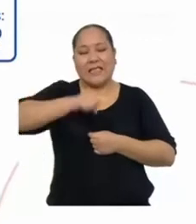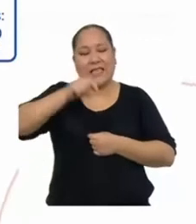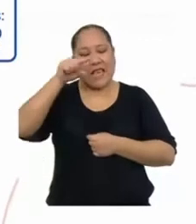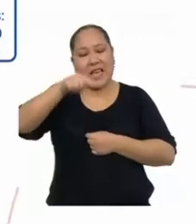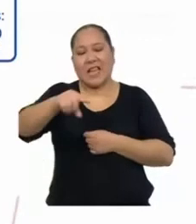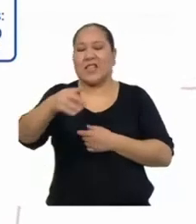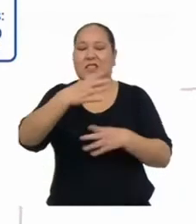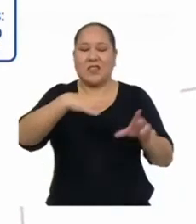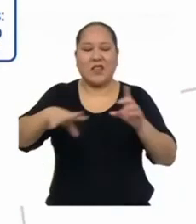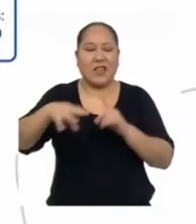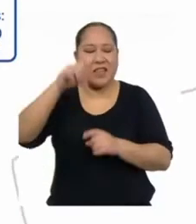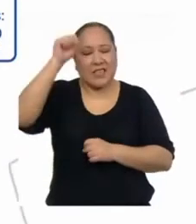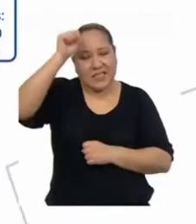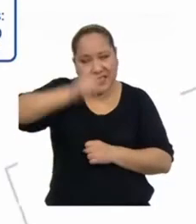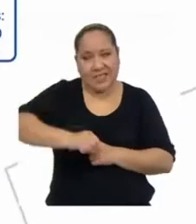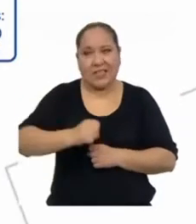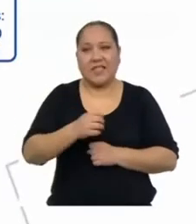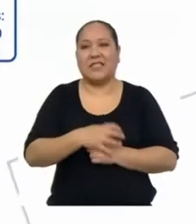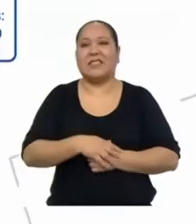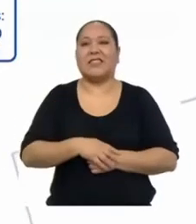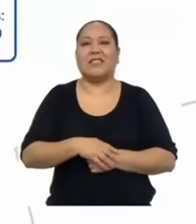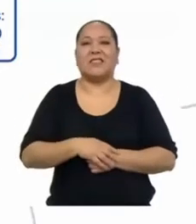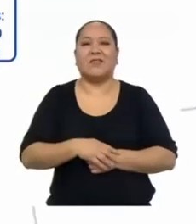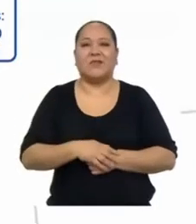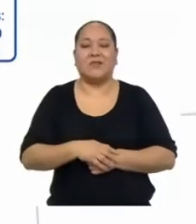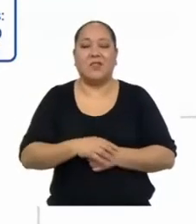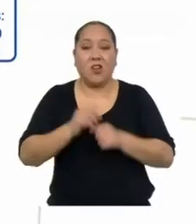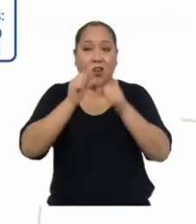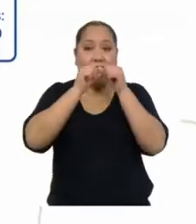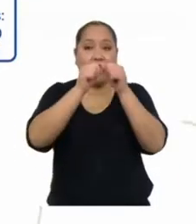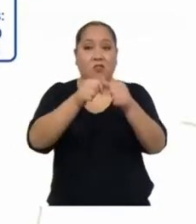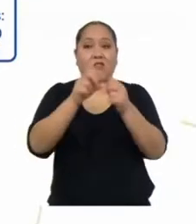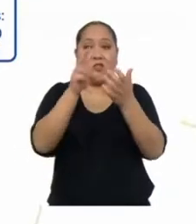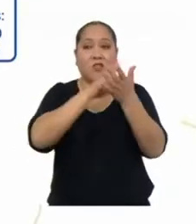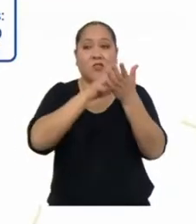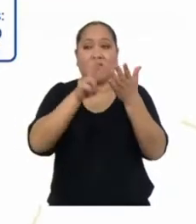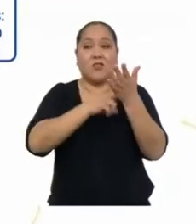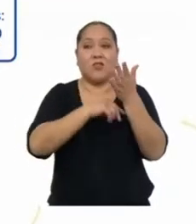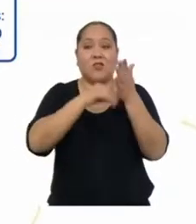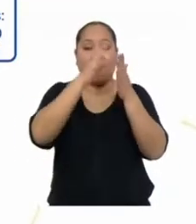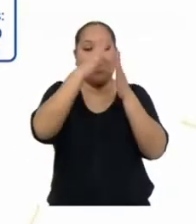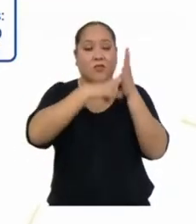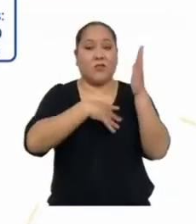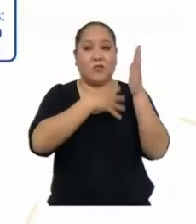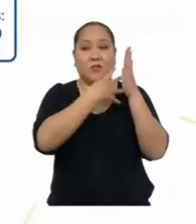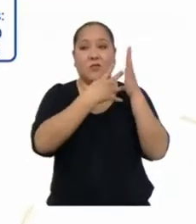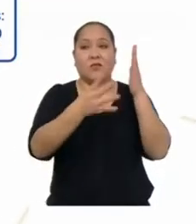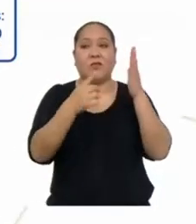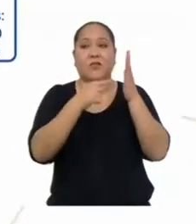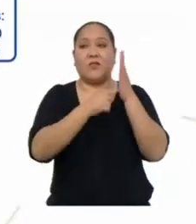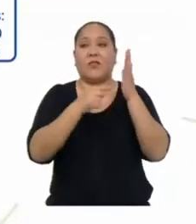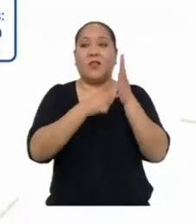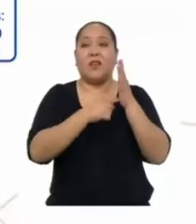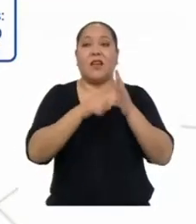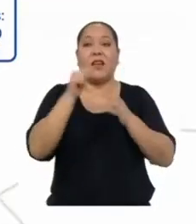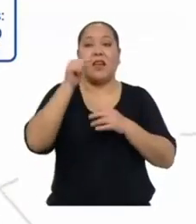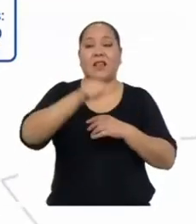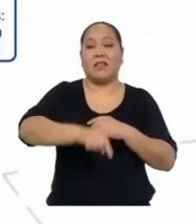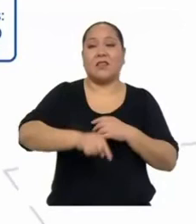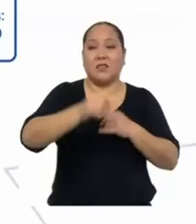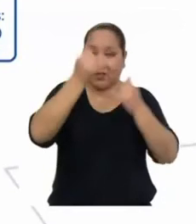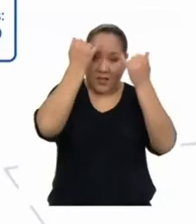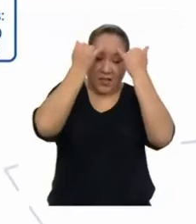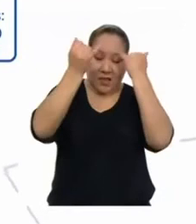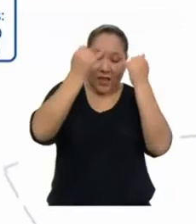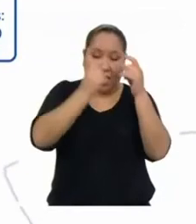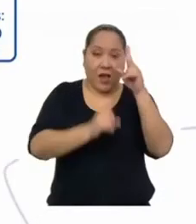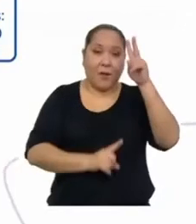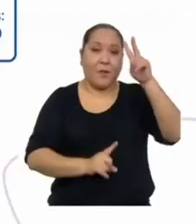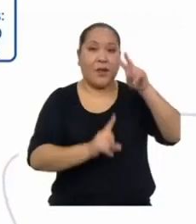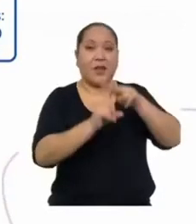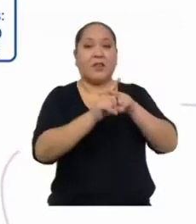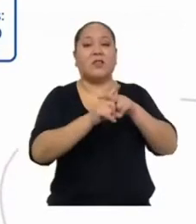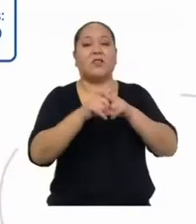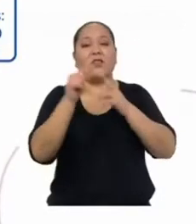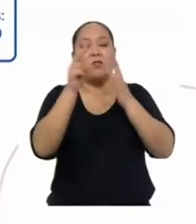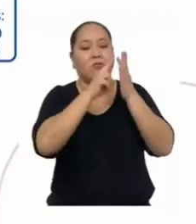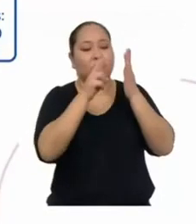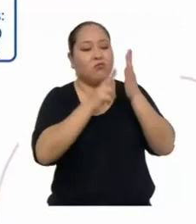sin duda. Sigo con la lectura del gráfico, y esta es una idea que me surgió a partir del